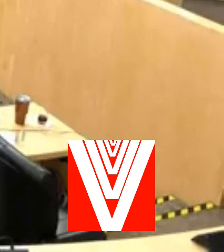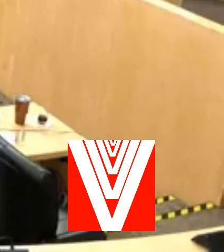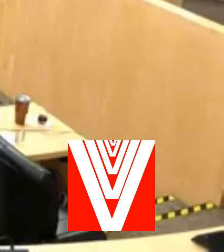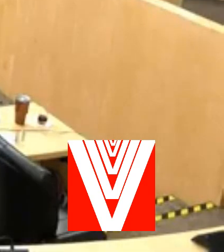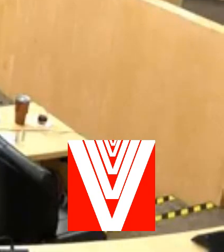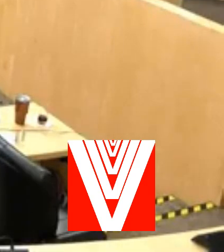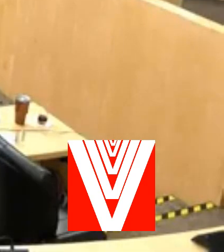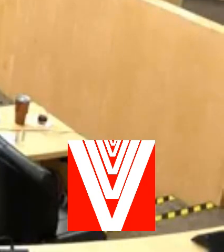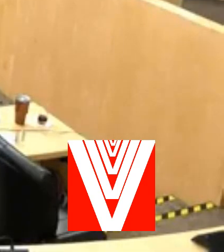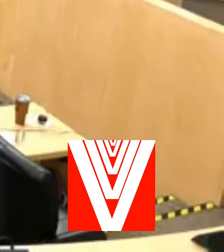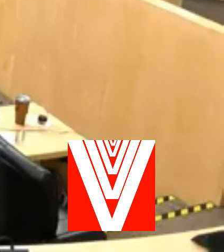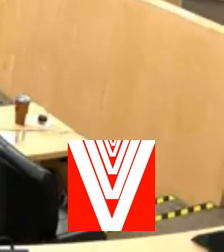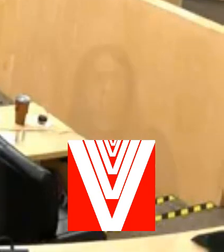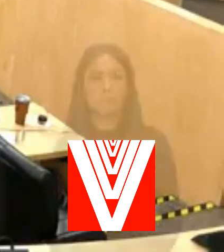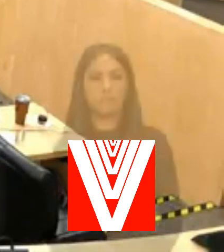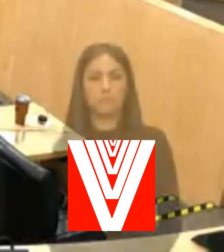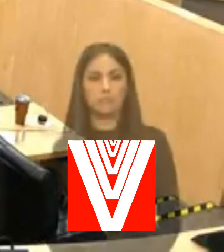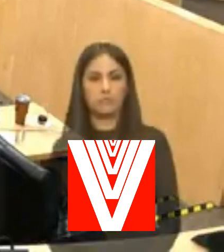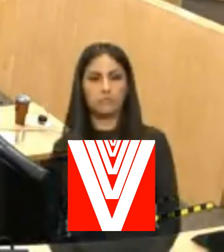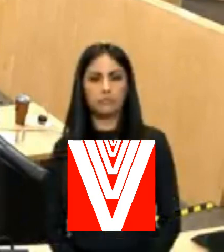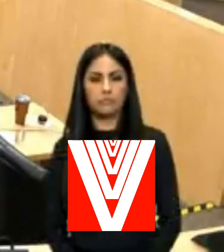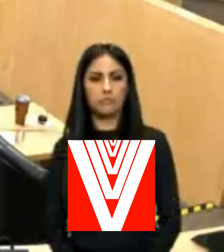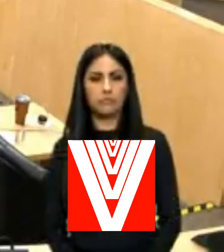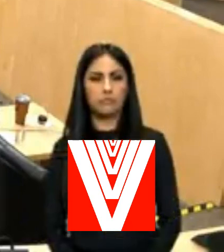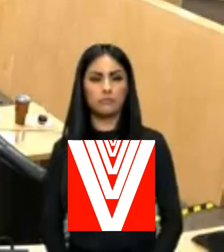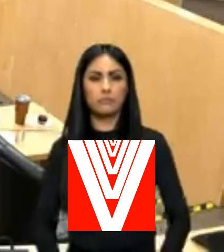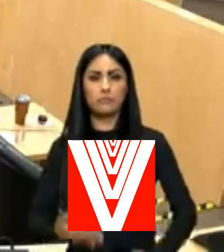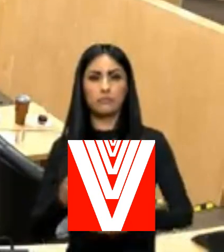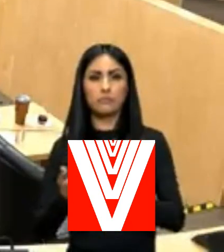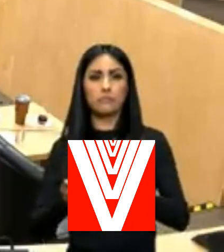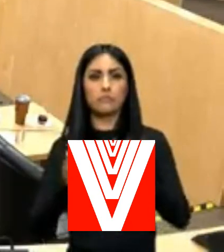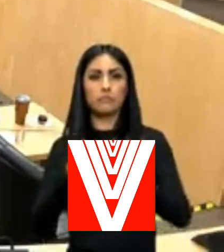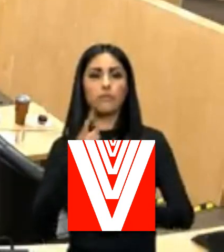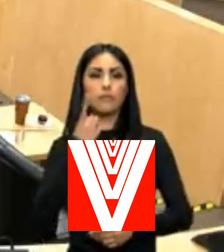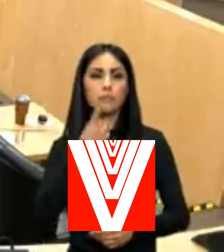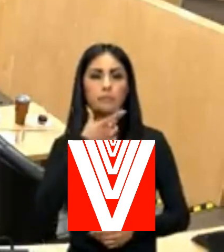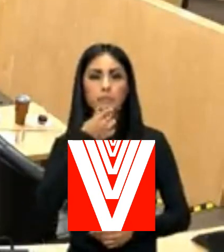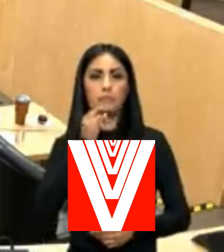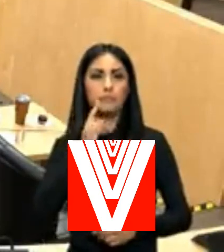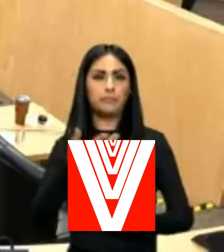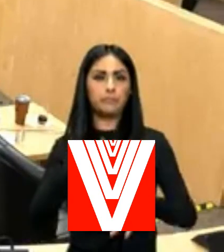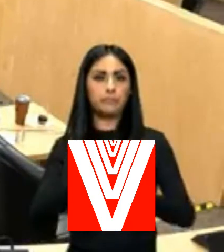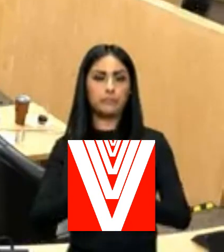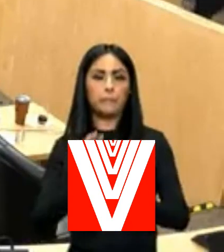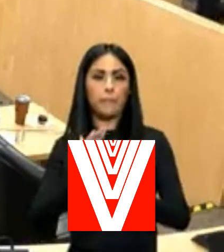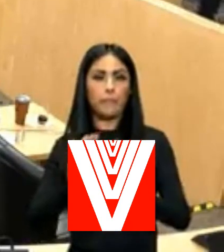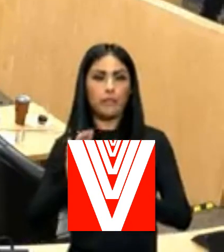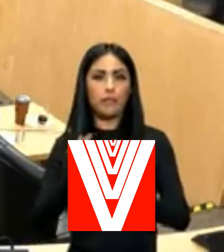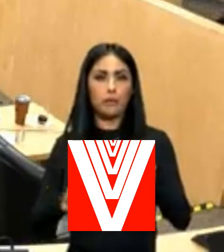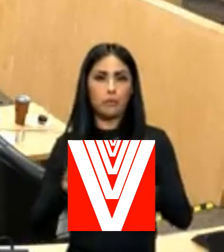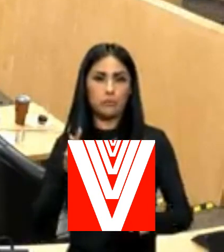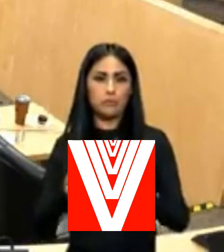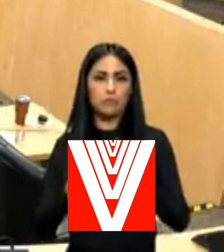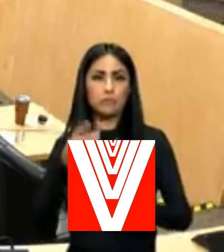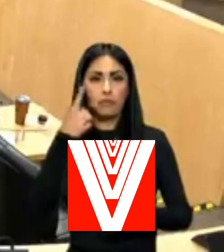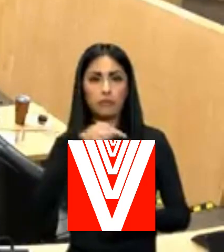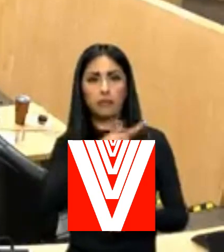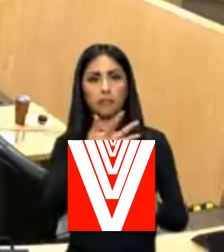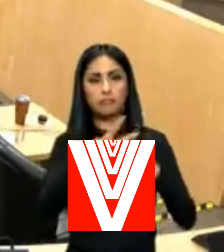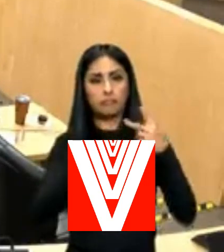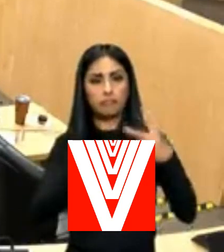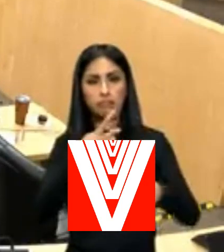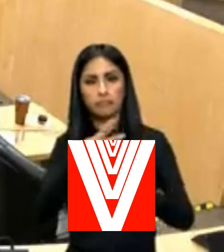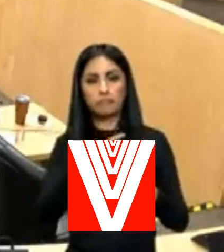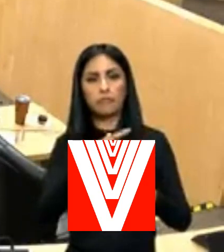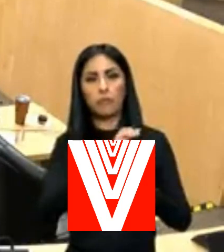por lo tanto, resulta oportuno llamarles con ese motivo. Se designa a las diputadas y los diputados integrantes de la Comisión de Justicia para que funjan